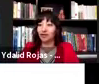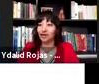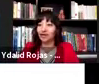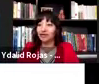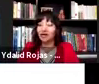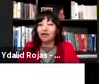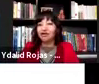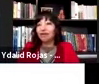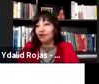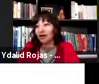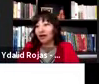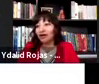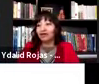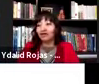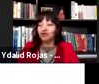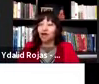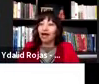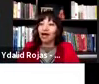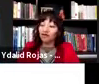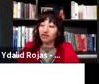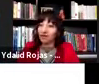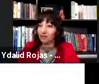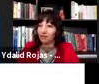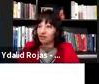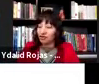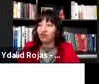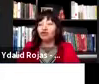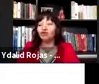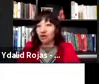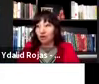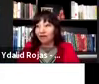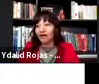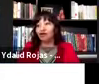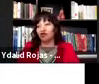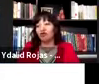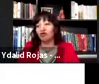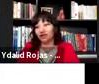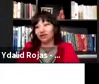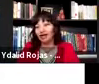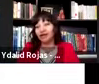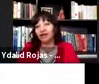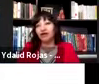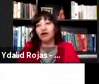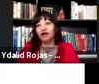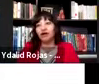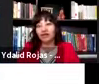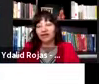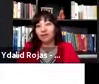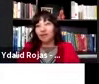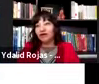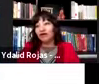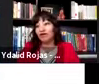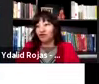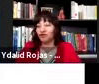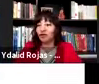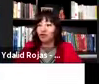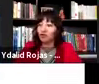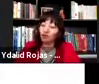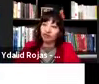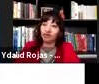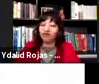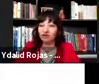estas comunidades, debido a que entre sus hábitos alimenticios no se encuentra el consumo de sal. Evidentemente, cuando